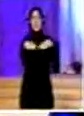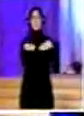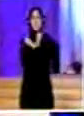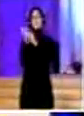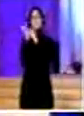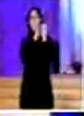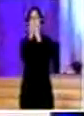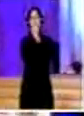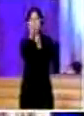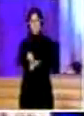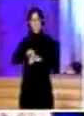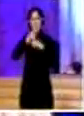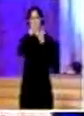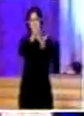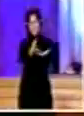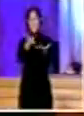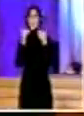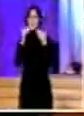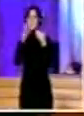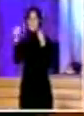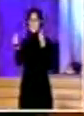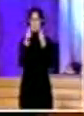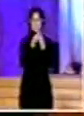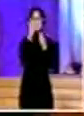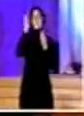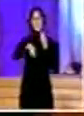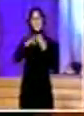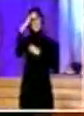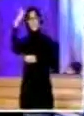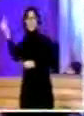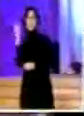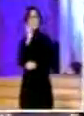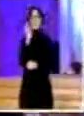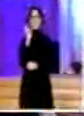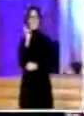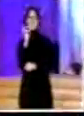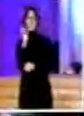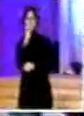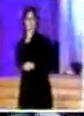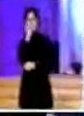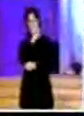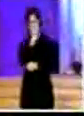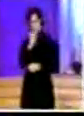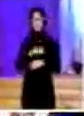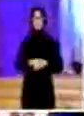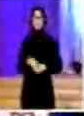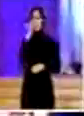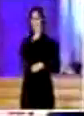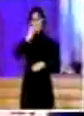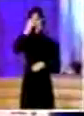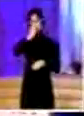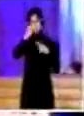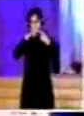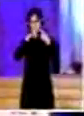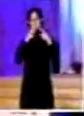la declarada. Muchas gracias por acompañarnos. Y a los titirroyes de Lanzarote. Vamos con nuestro primer tema. Se